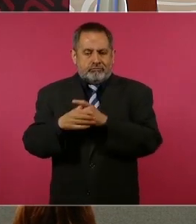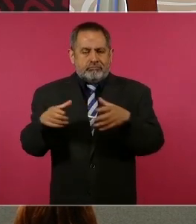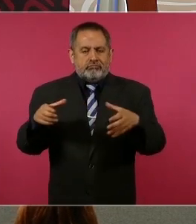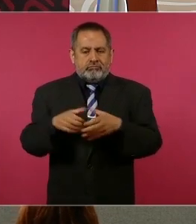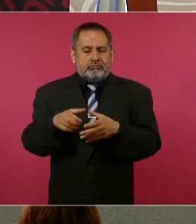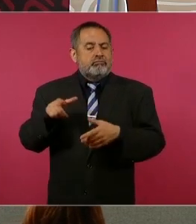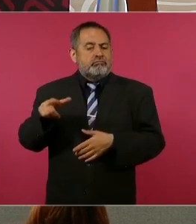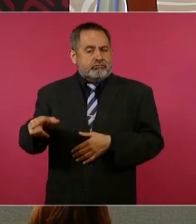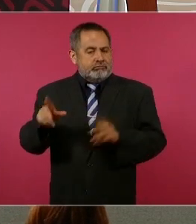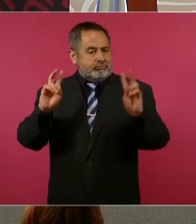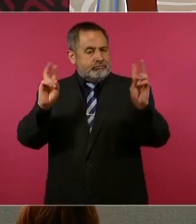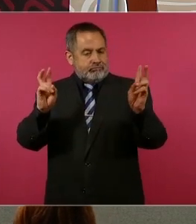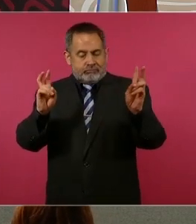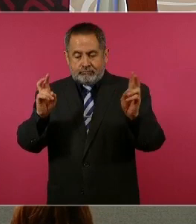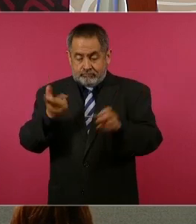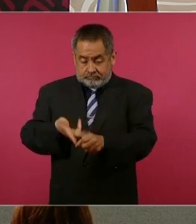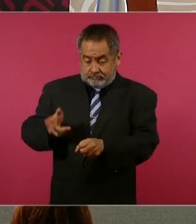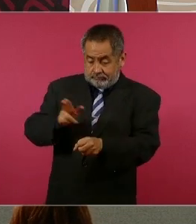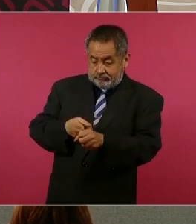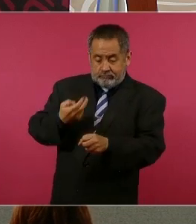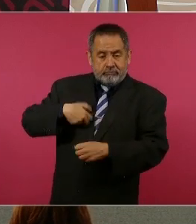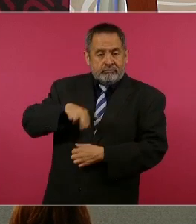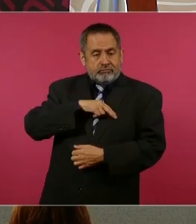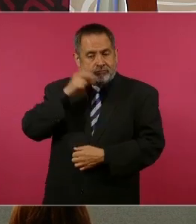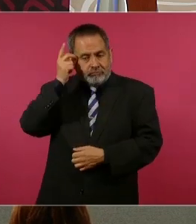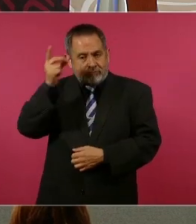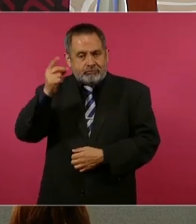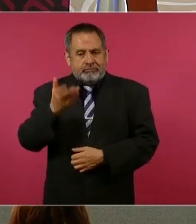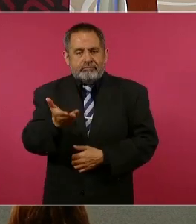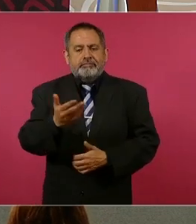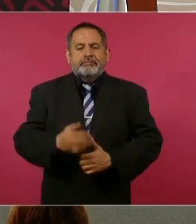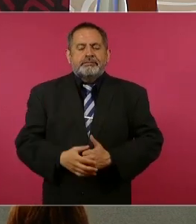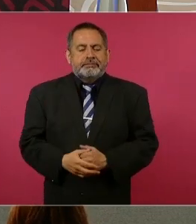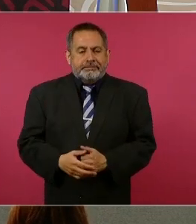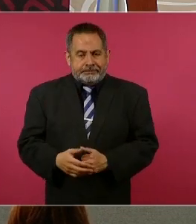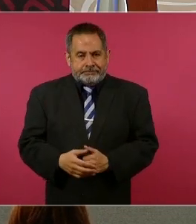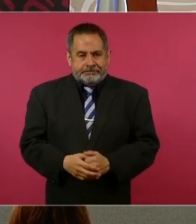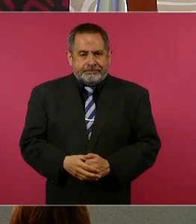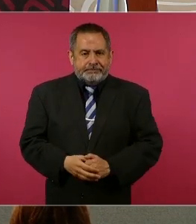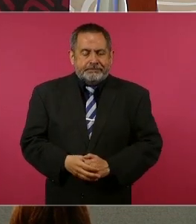La Clínica es Nuestra del Estado de México. Adelante, maestra Delfina, la escuchamos.